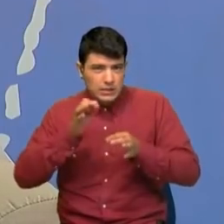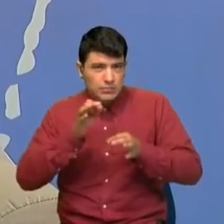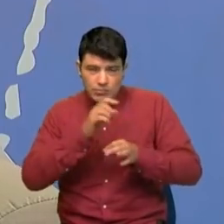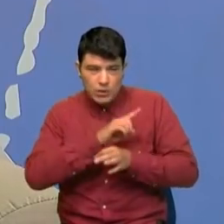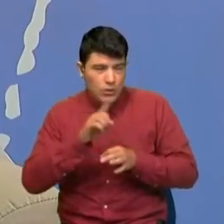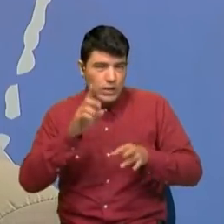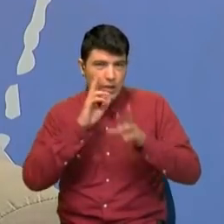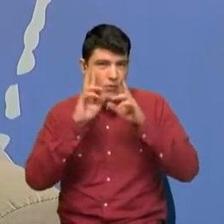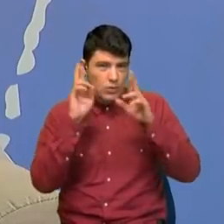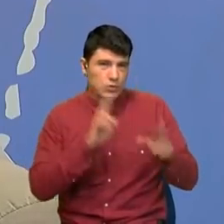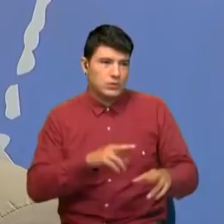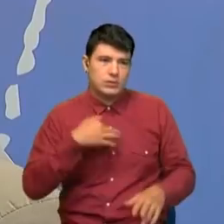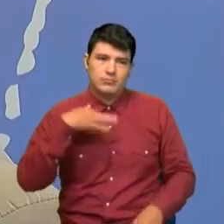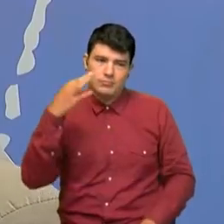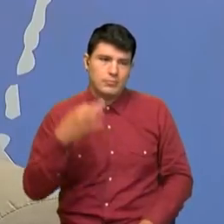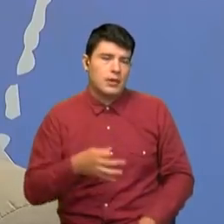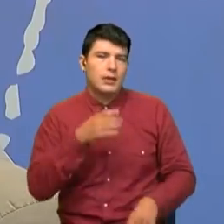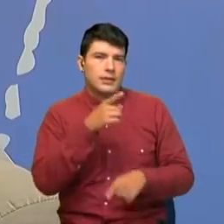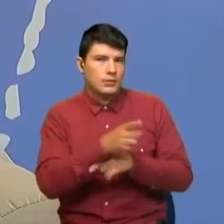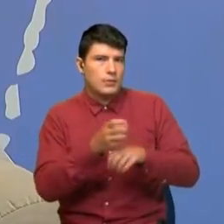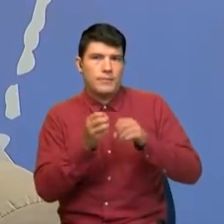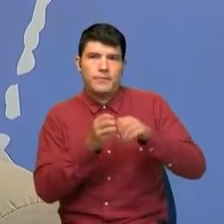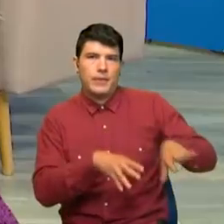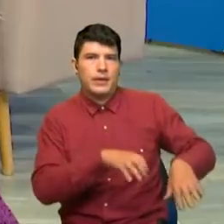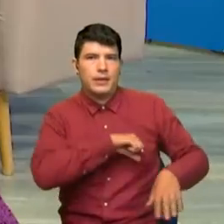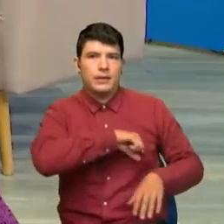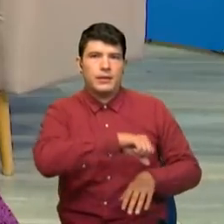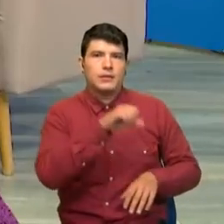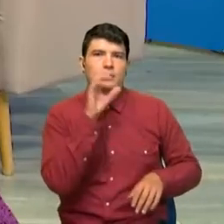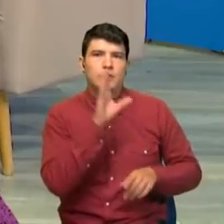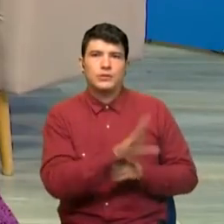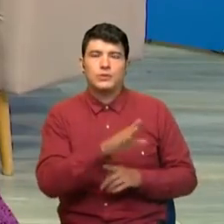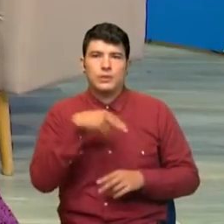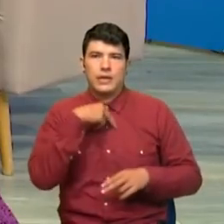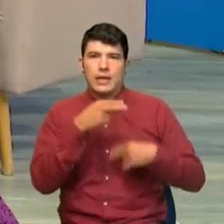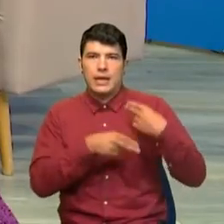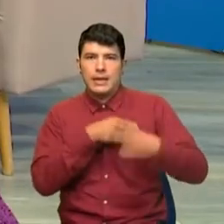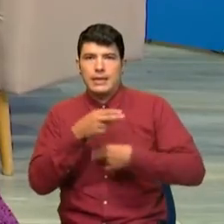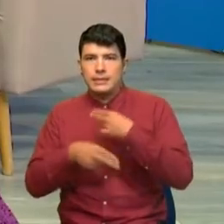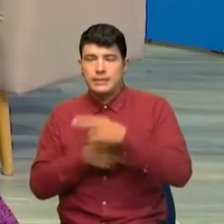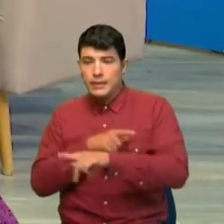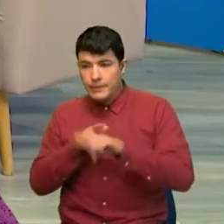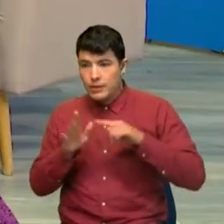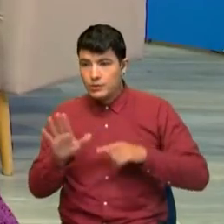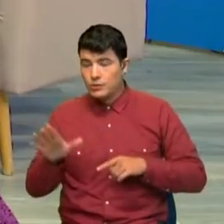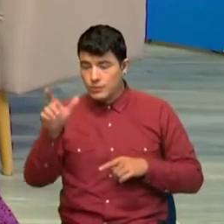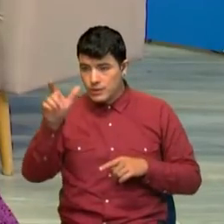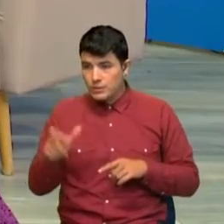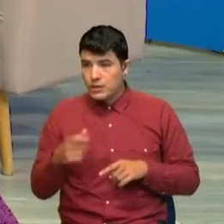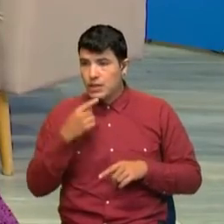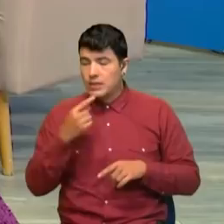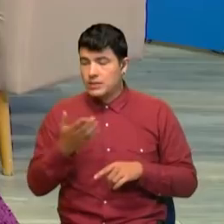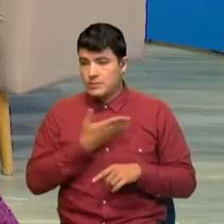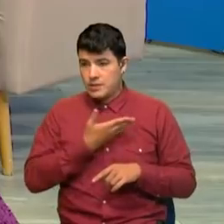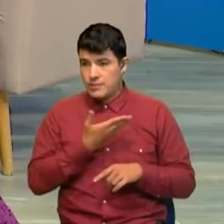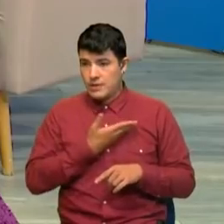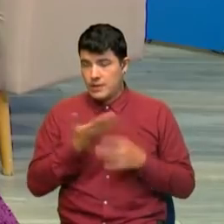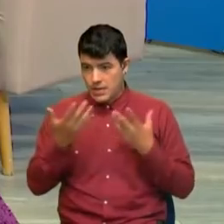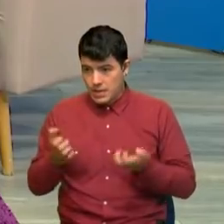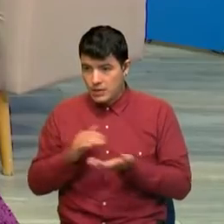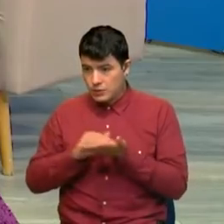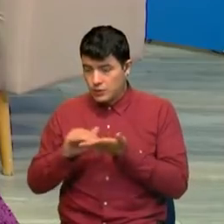y le haga perder sus derechos frente a la herencia. Bueno, Doc, pero como dice la señora, mi mamá quiere arreglar y no le quiere dar. ¿Esto es